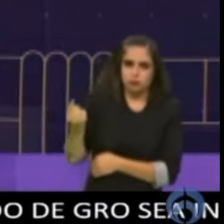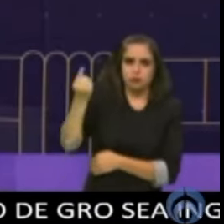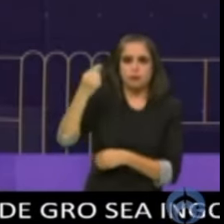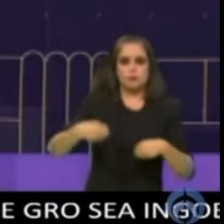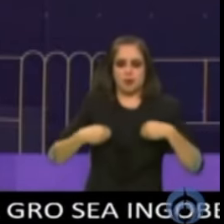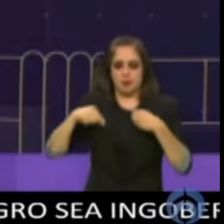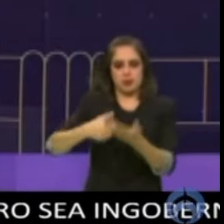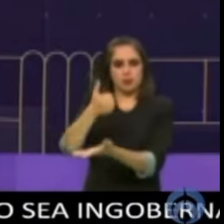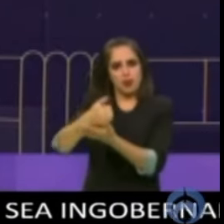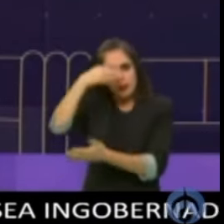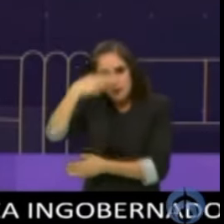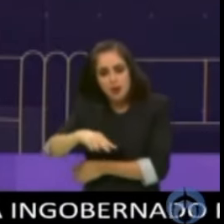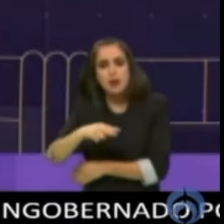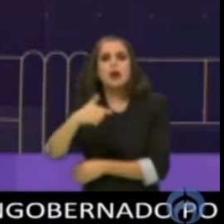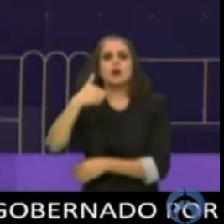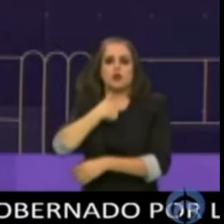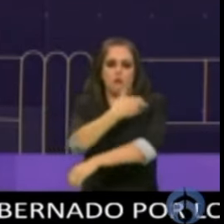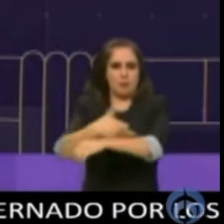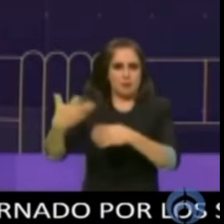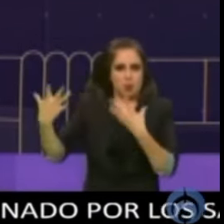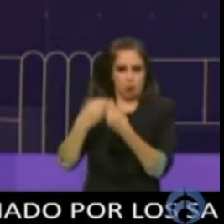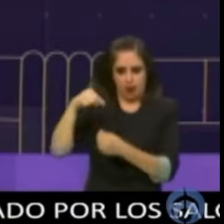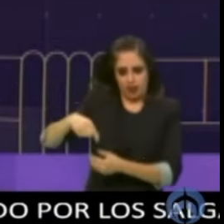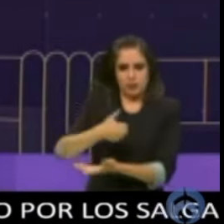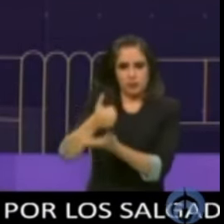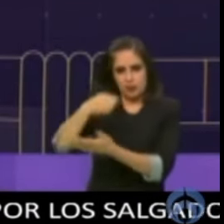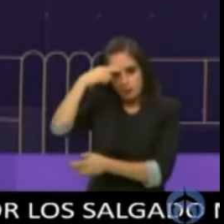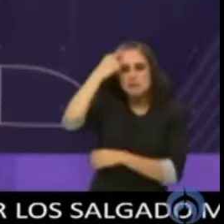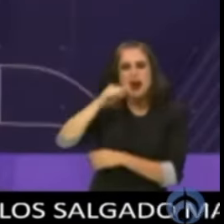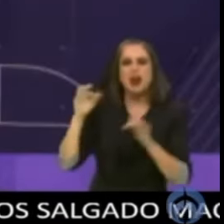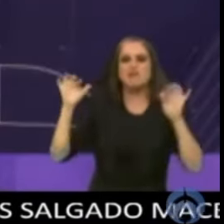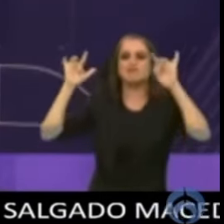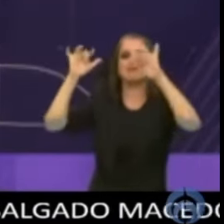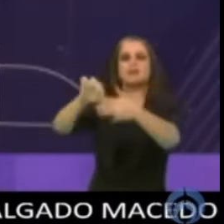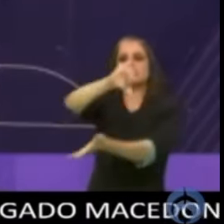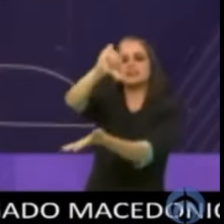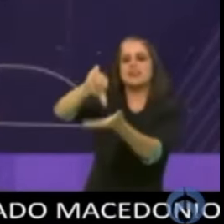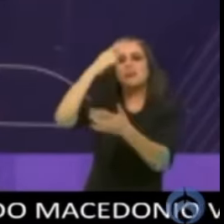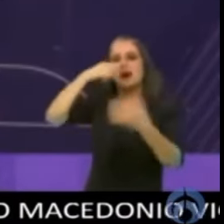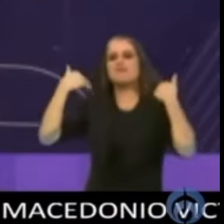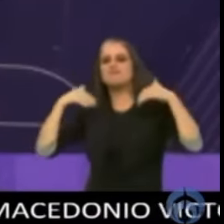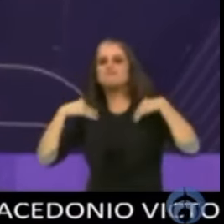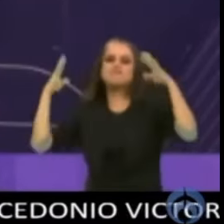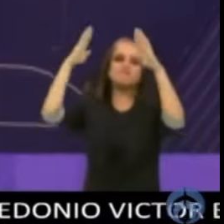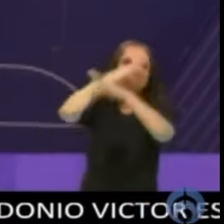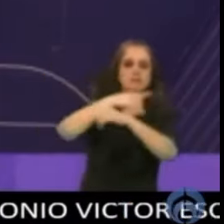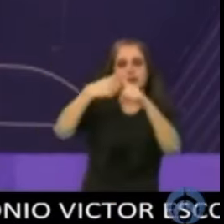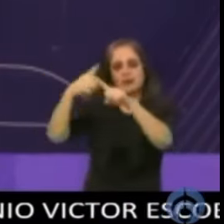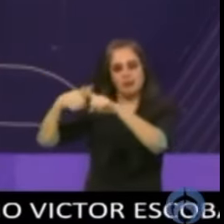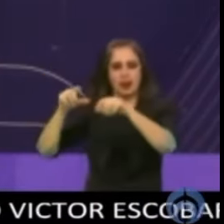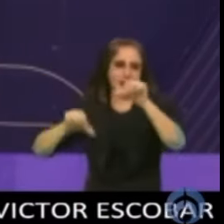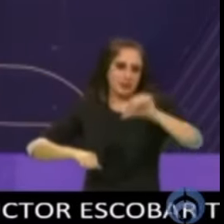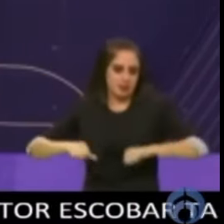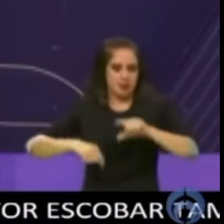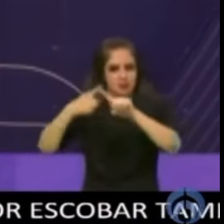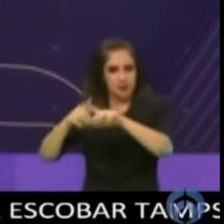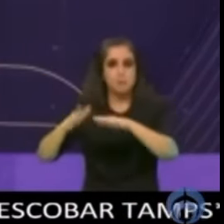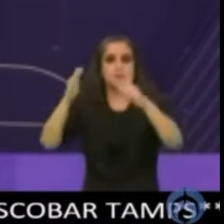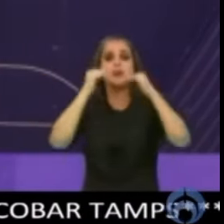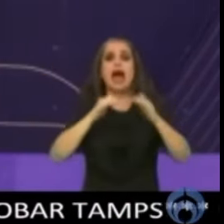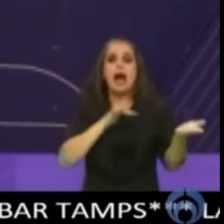comparemos a candidato con candidato, ¿no? Pues las propuestas creo que se mantuvieron en un nivel de